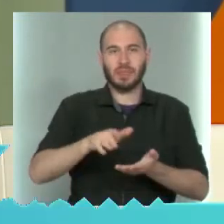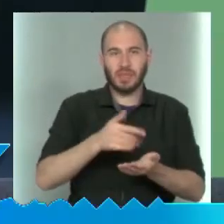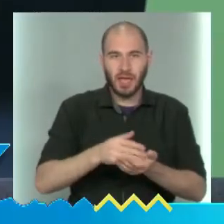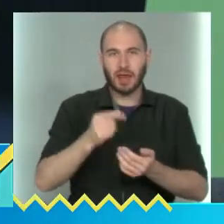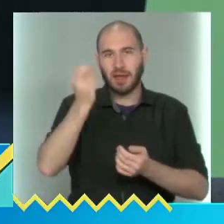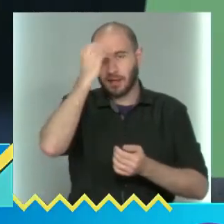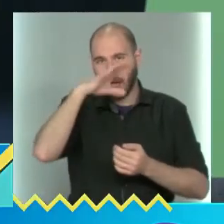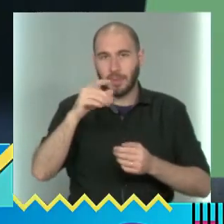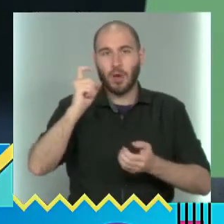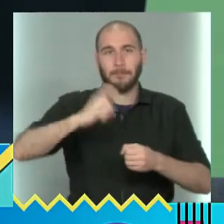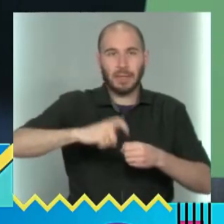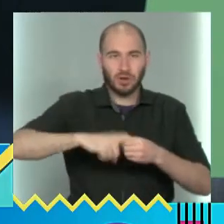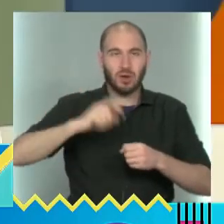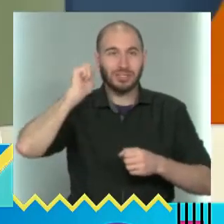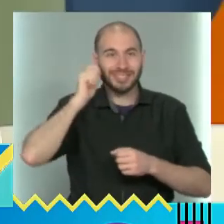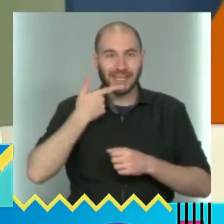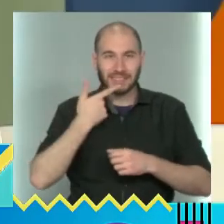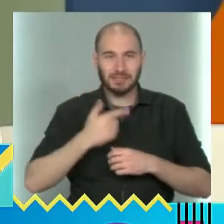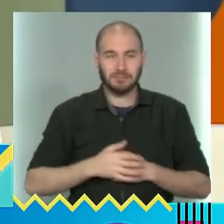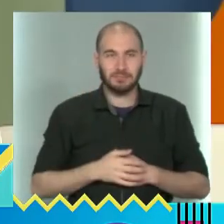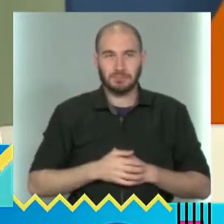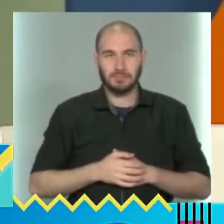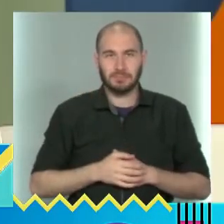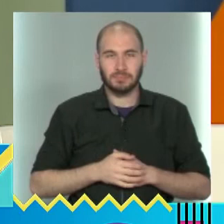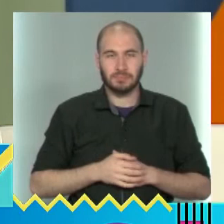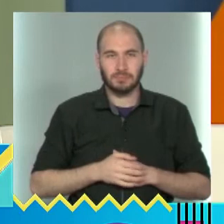de agricultura, de petróleo, de gas, es